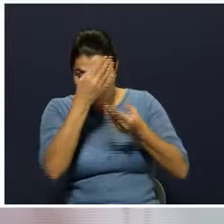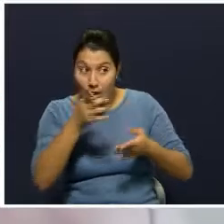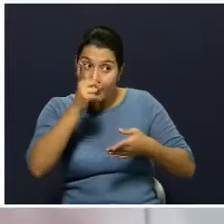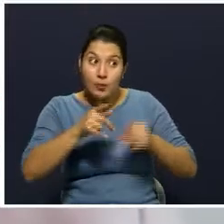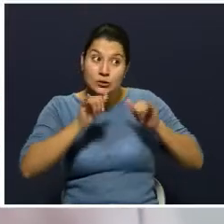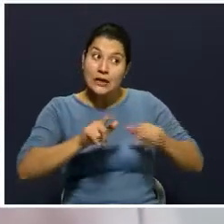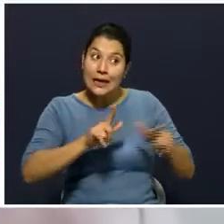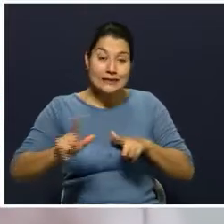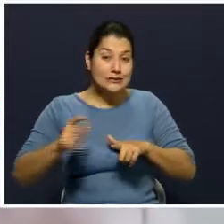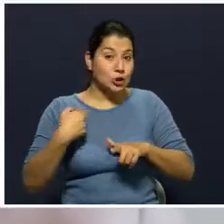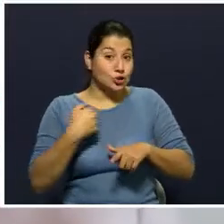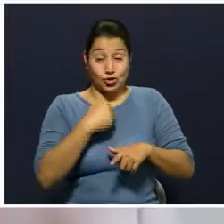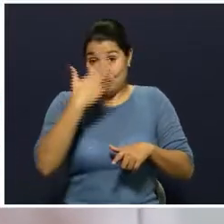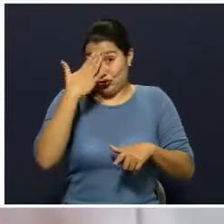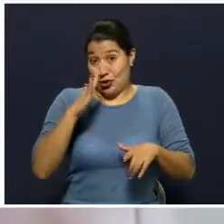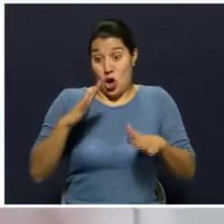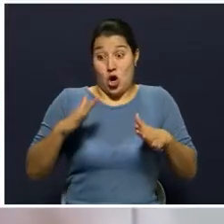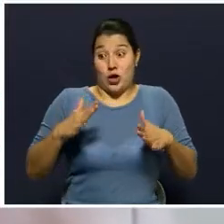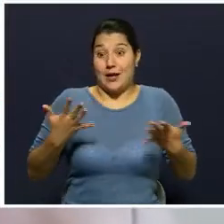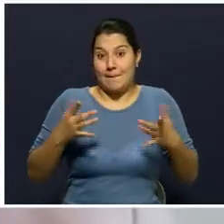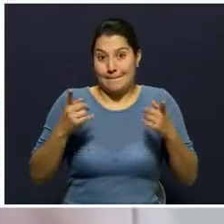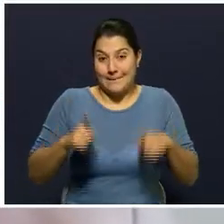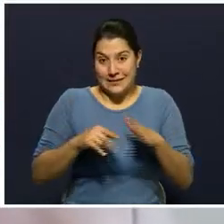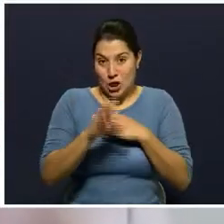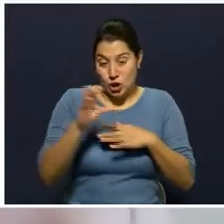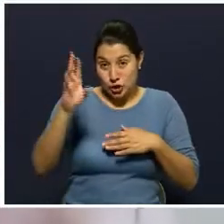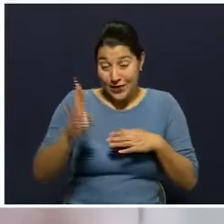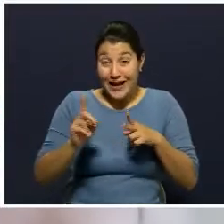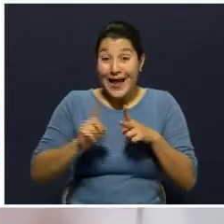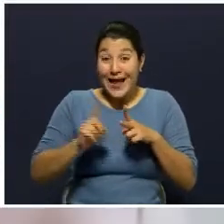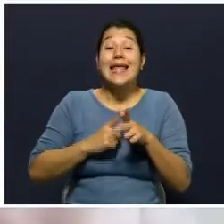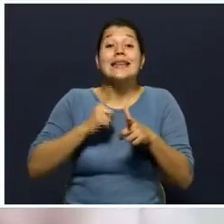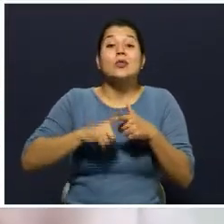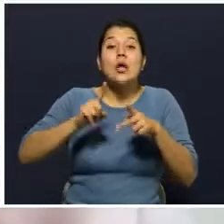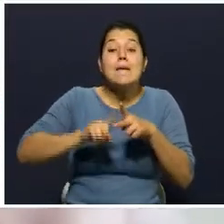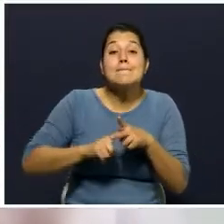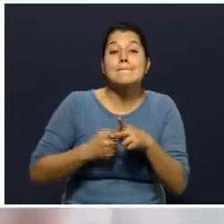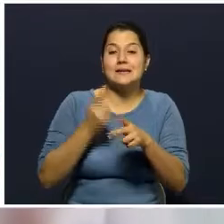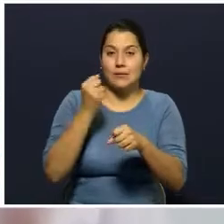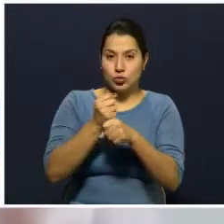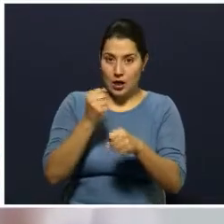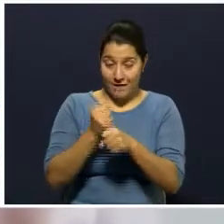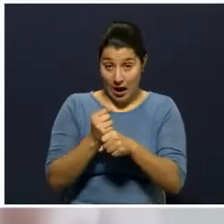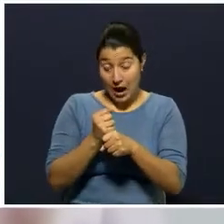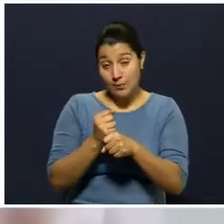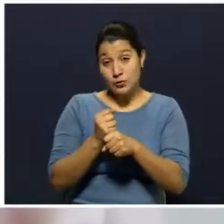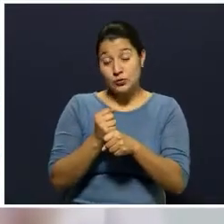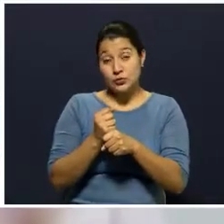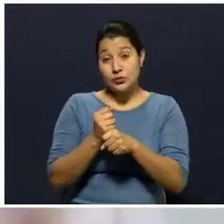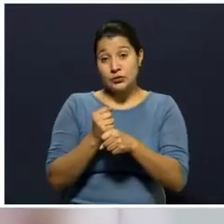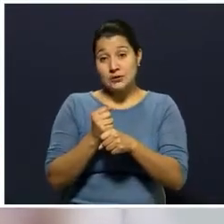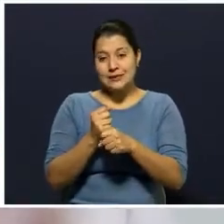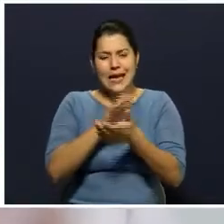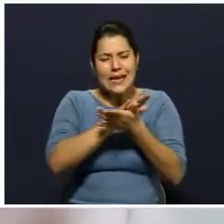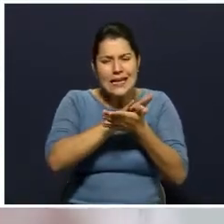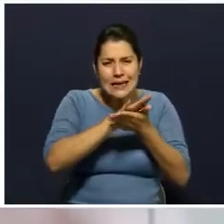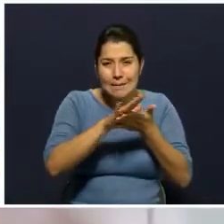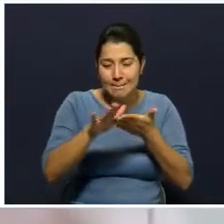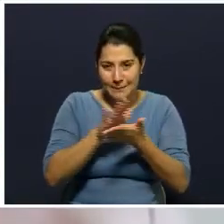sabíamos cómo íbamos a tener la situación a nivel nacional. Entonces empezó un trabajo, si lo podemos ver así, de